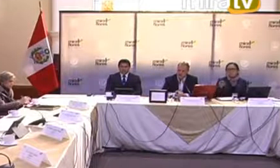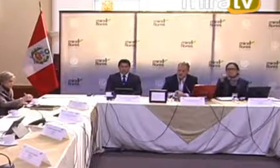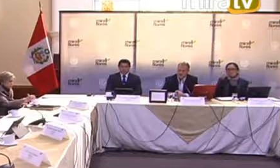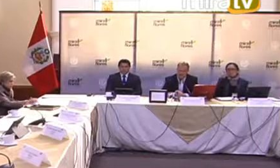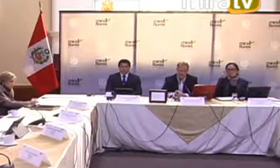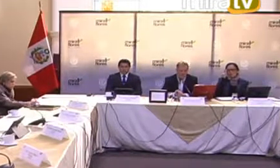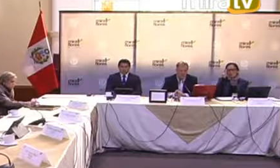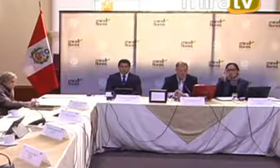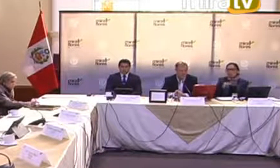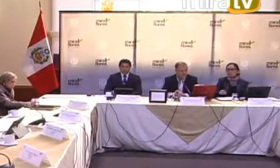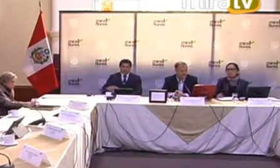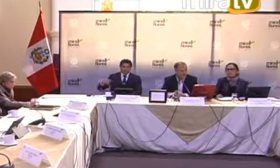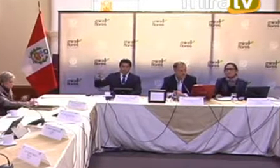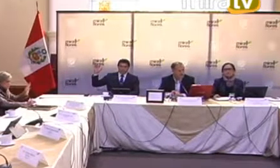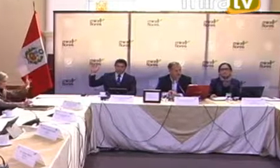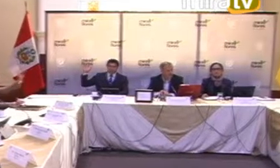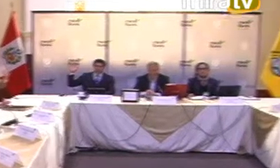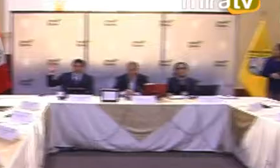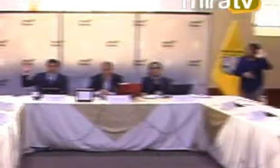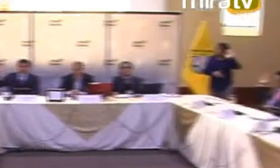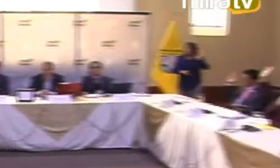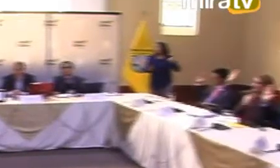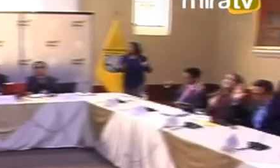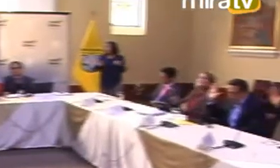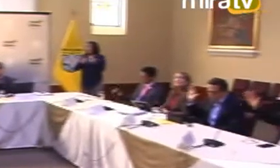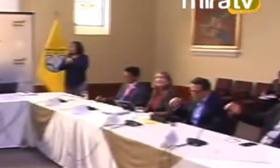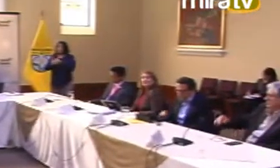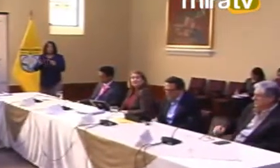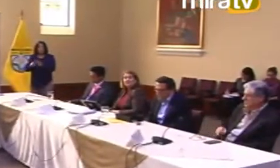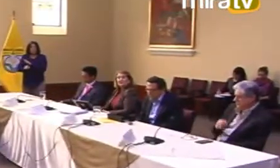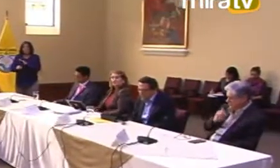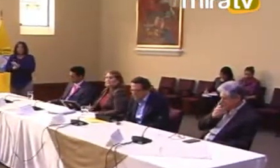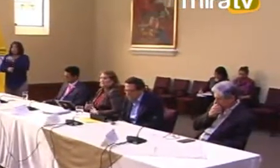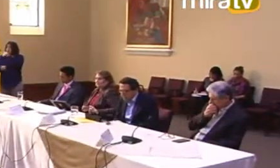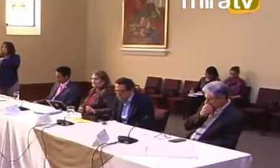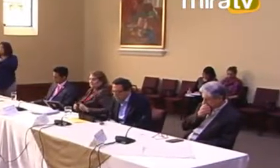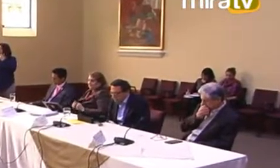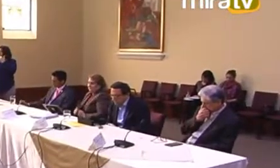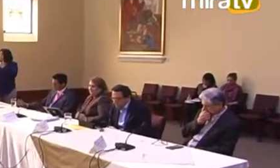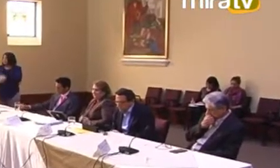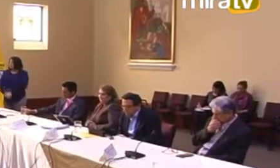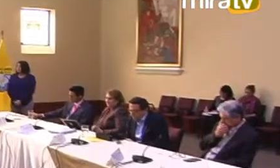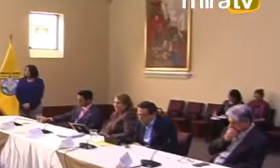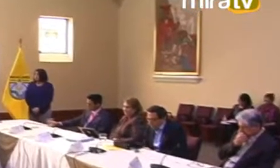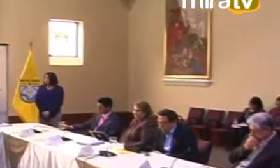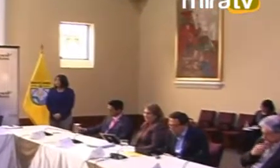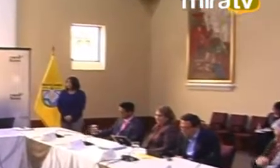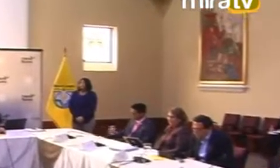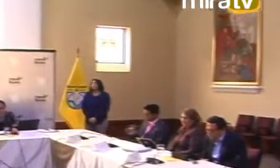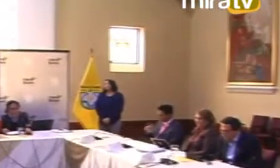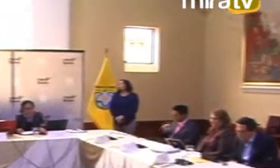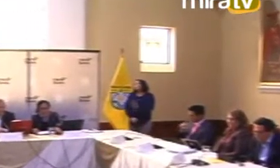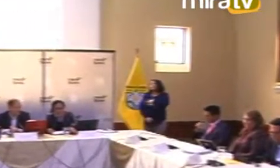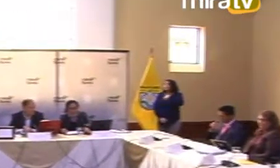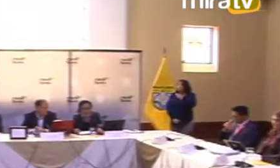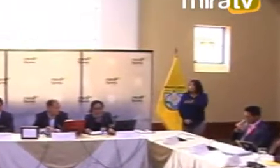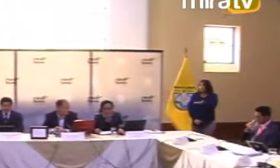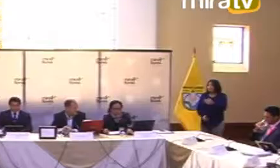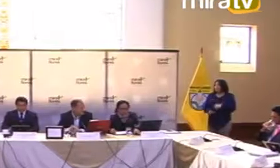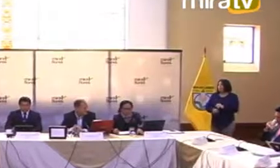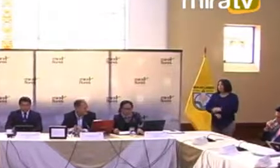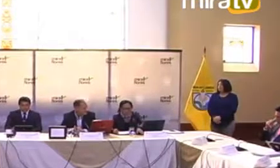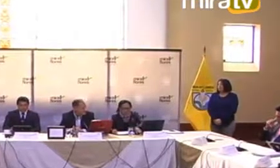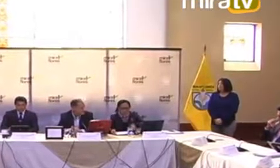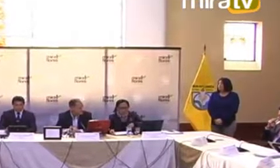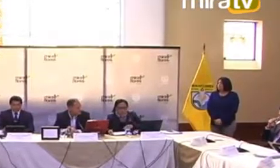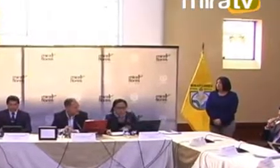han expresado la señal de conformidad. Se ha aprobado por unanimidad de votos. Muchísimas gracias. Vamos al siguiente punto, por